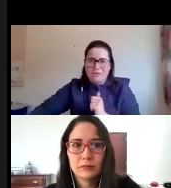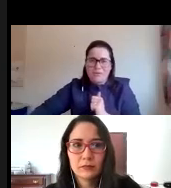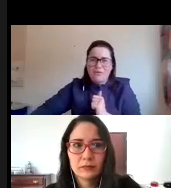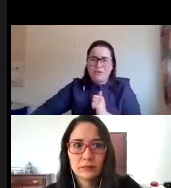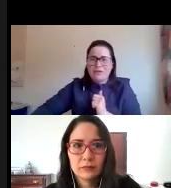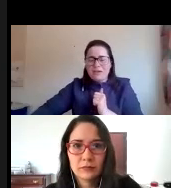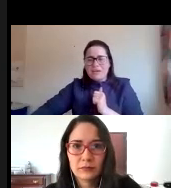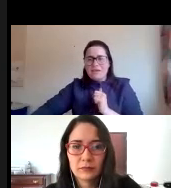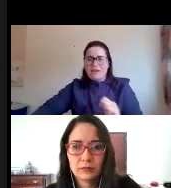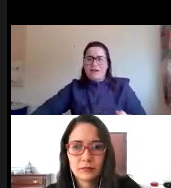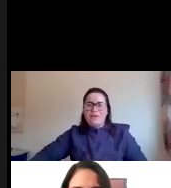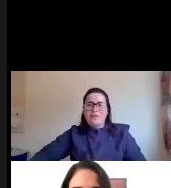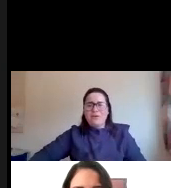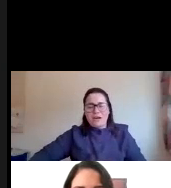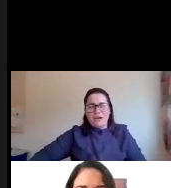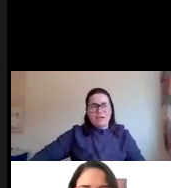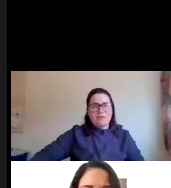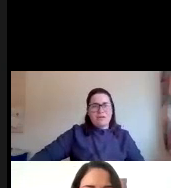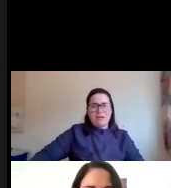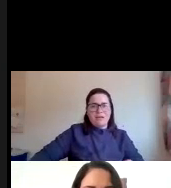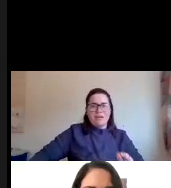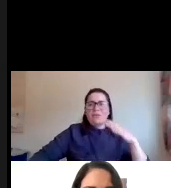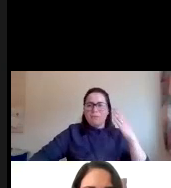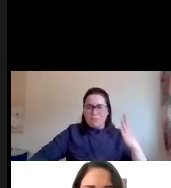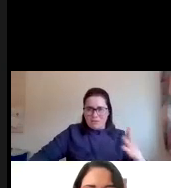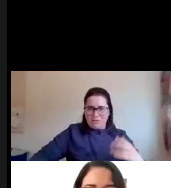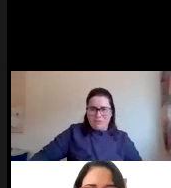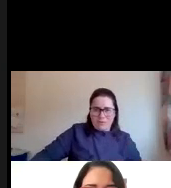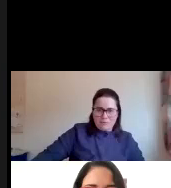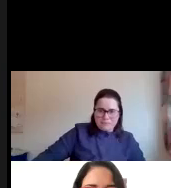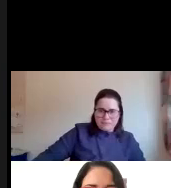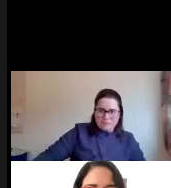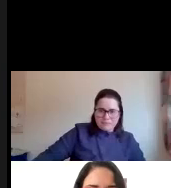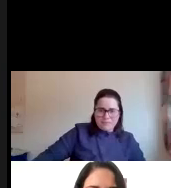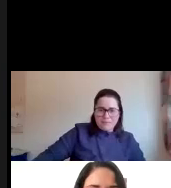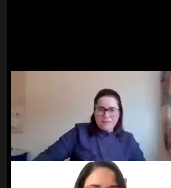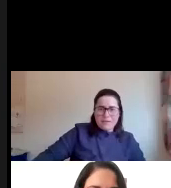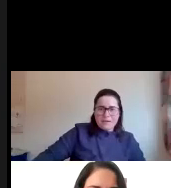a mesotrófico y el lago agrícola ganadero mesotrófico.